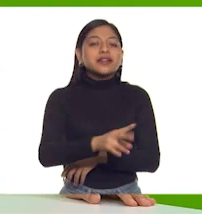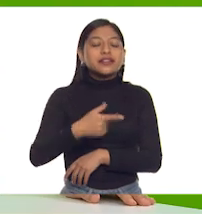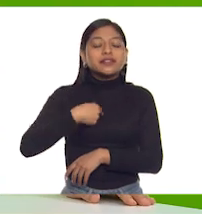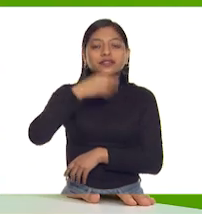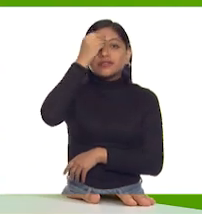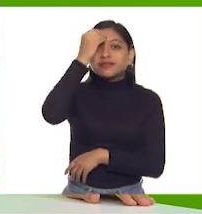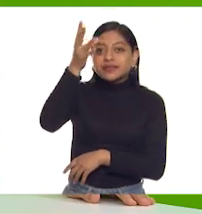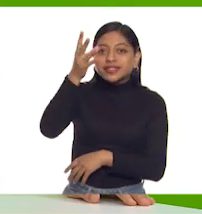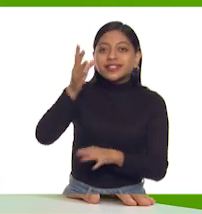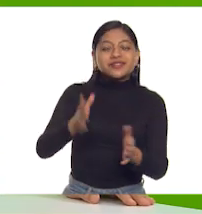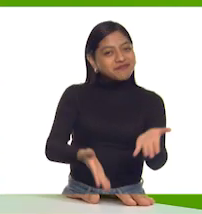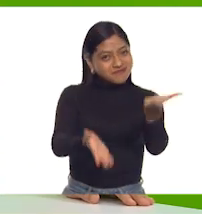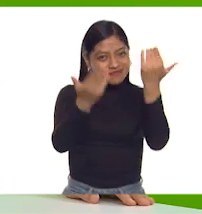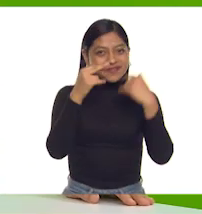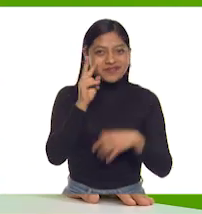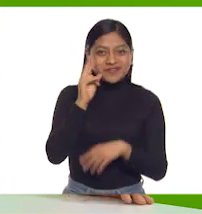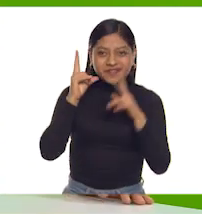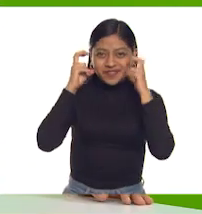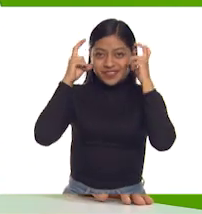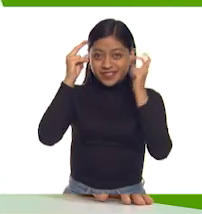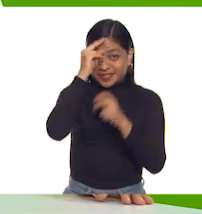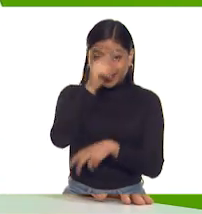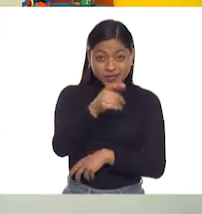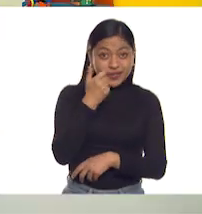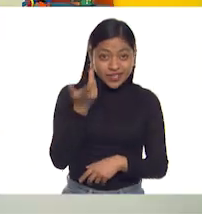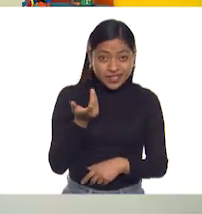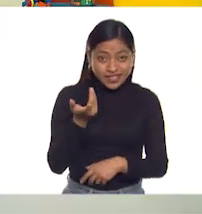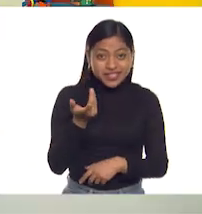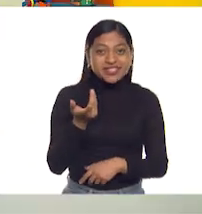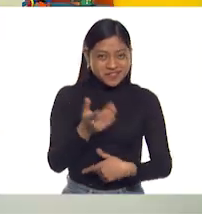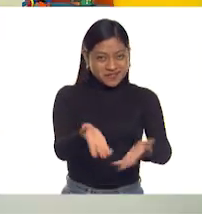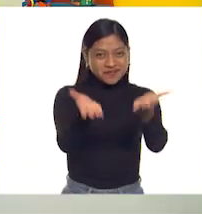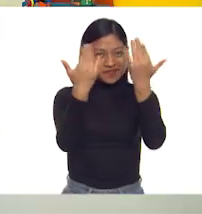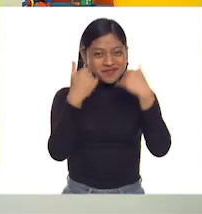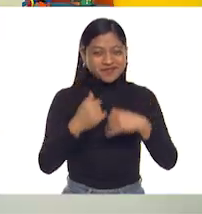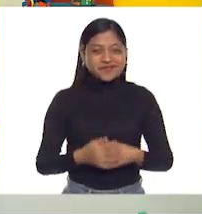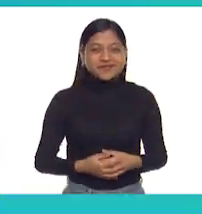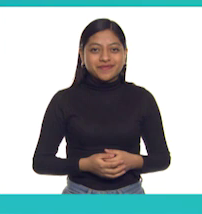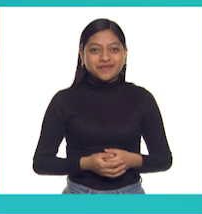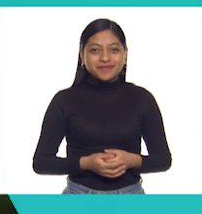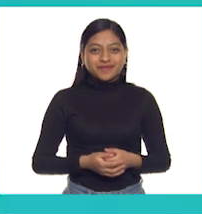estaba olvidando. Vamos con Ajolisto, ¿te parece? Claro que sí, vamos a verlo.